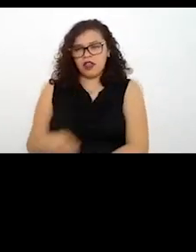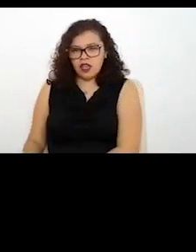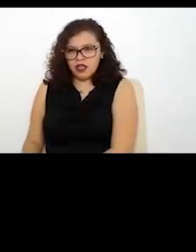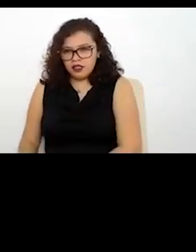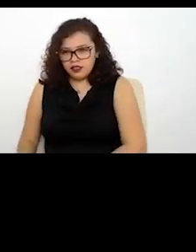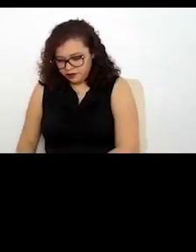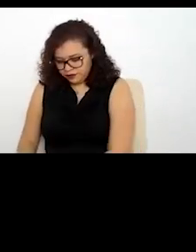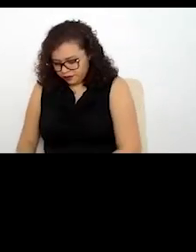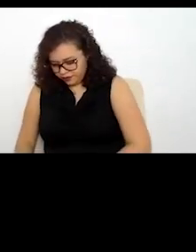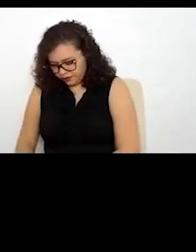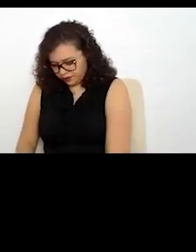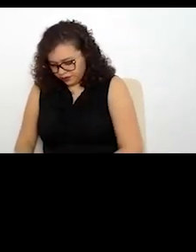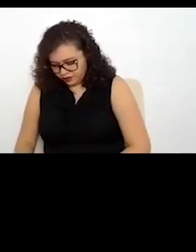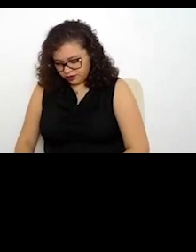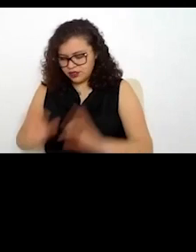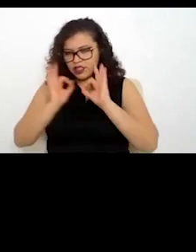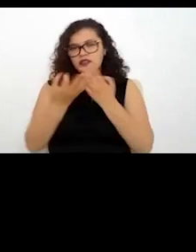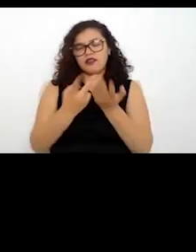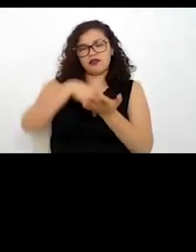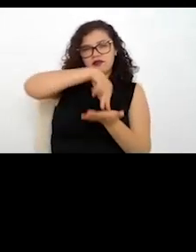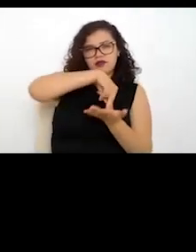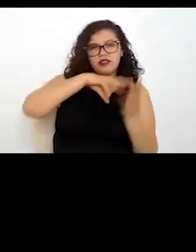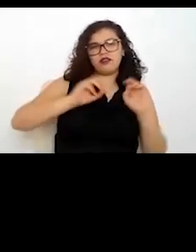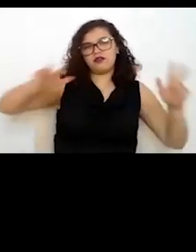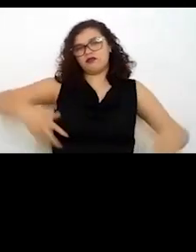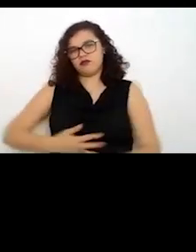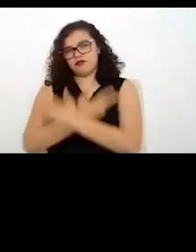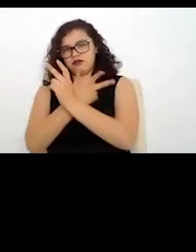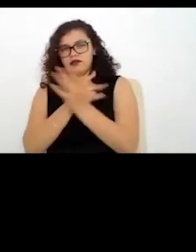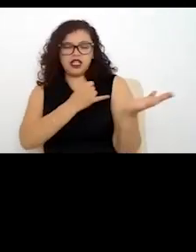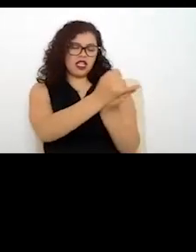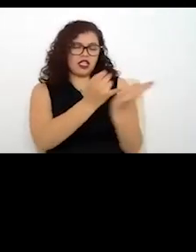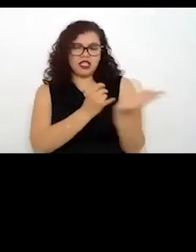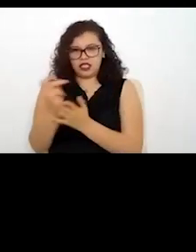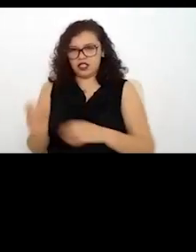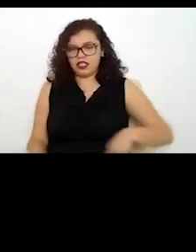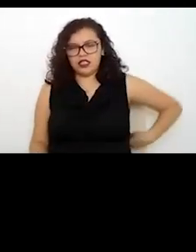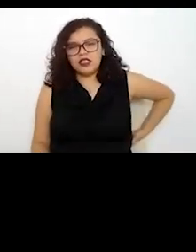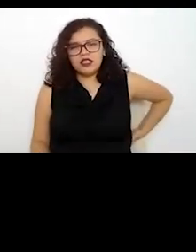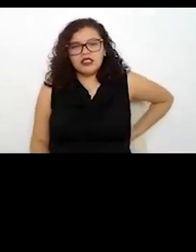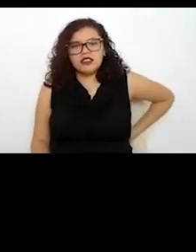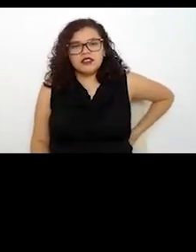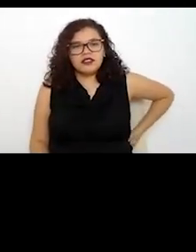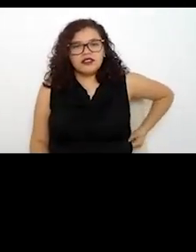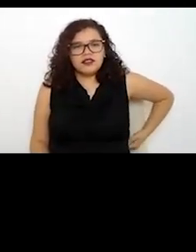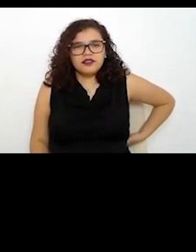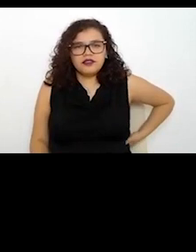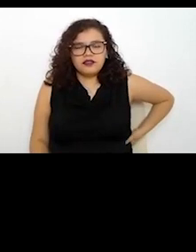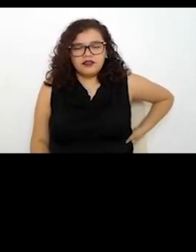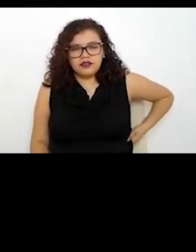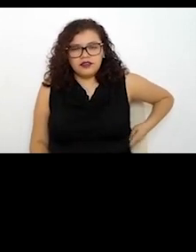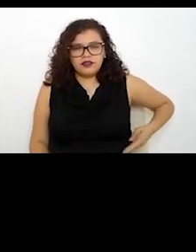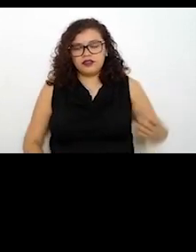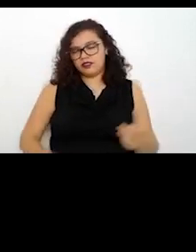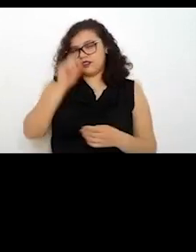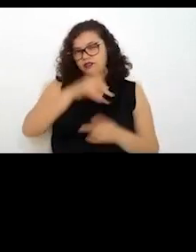a la modalidad presencial o teletrabajo, dependiendo en cuál se encuentra. Y también es importante